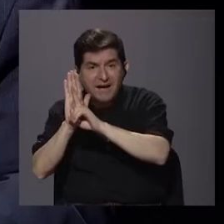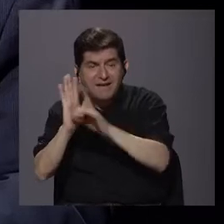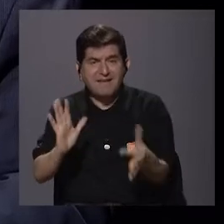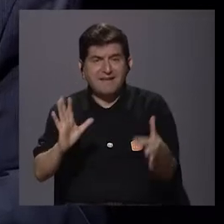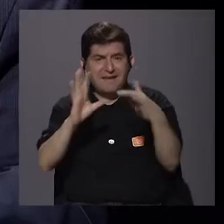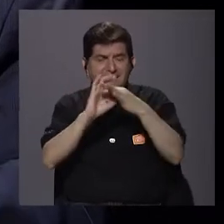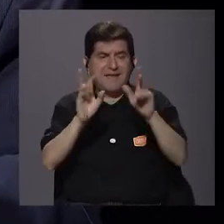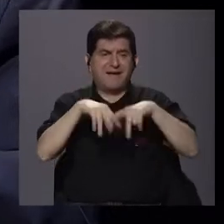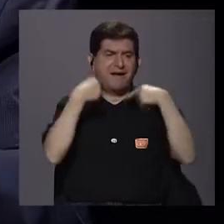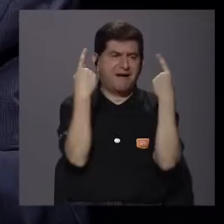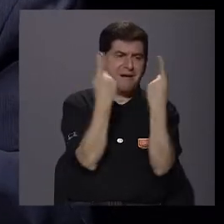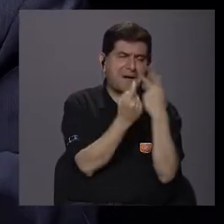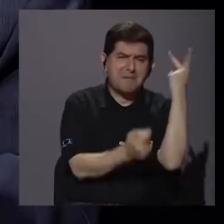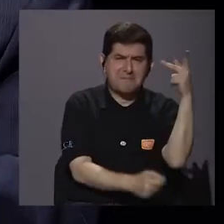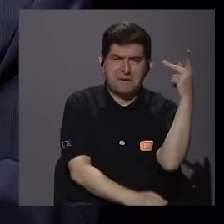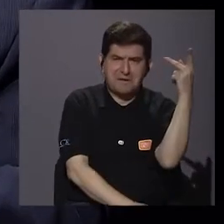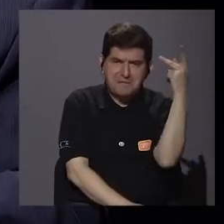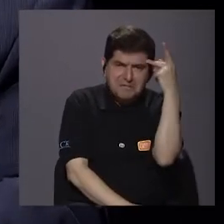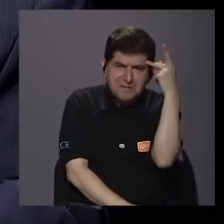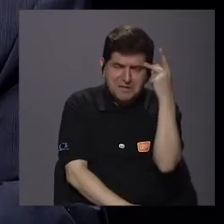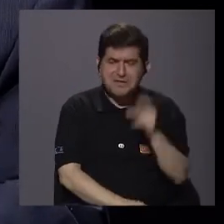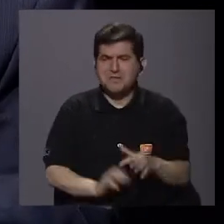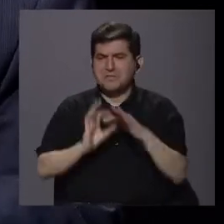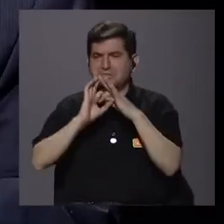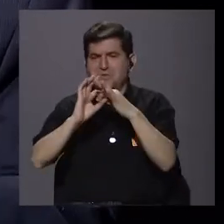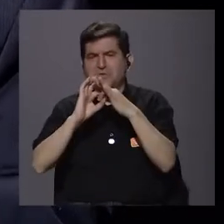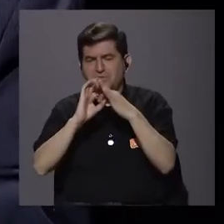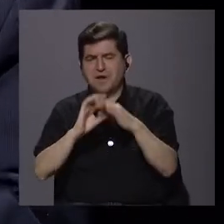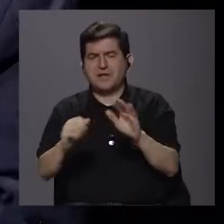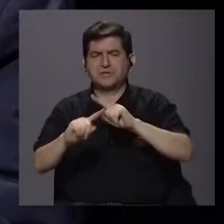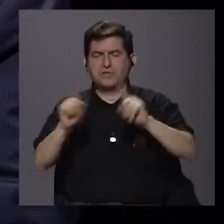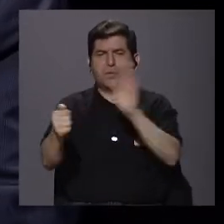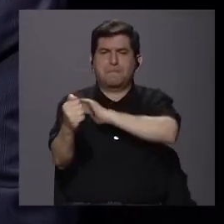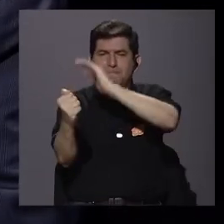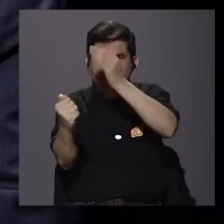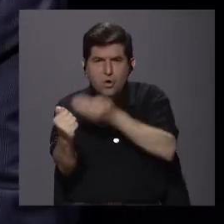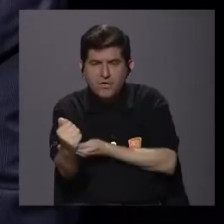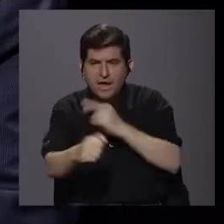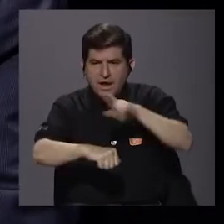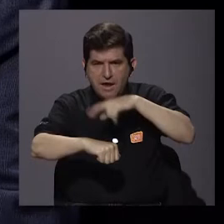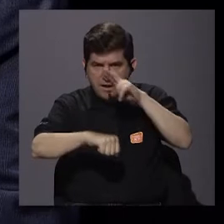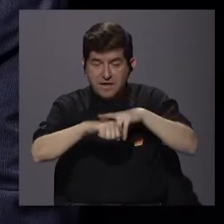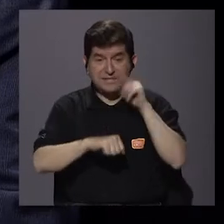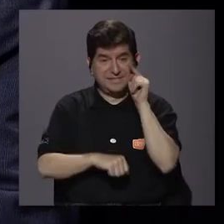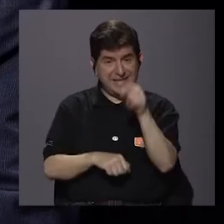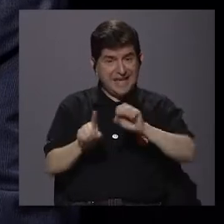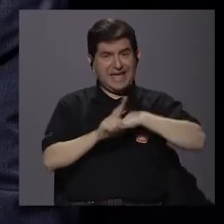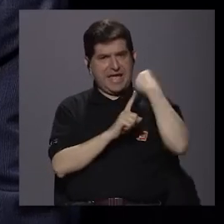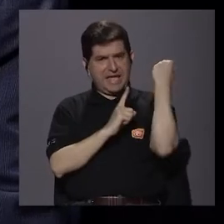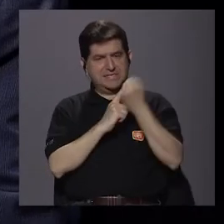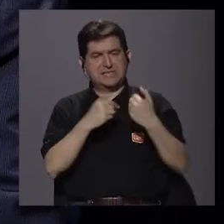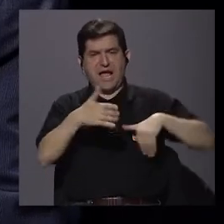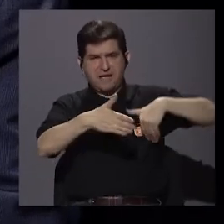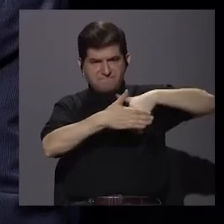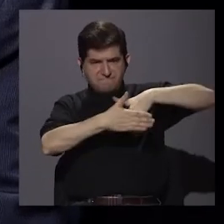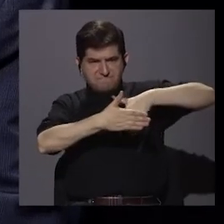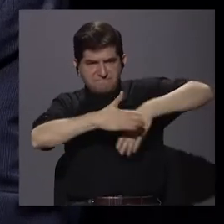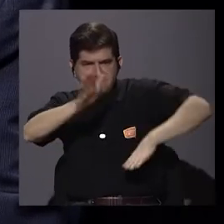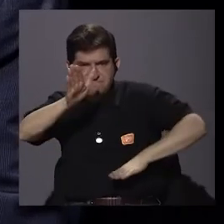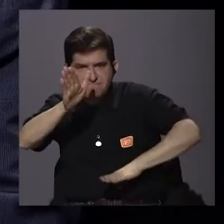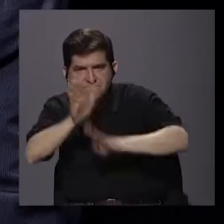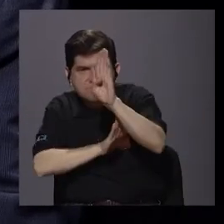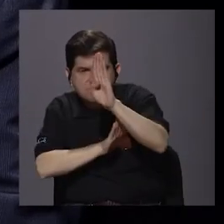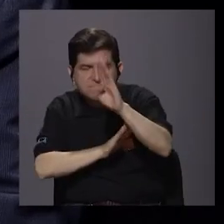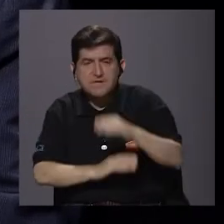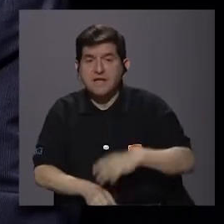con relación a los partidos políticos en las relaciones entre los poderes eso impide el desarrollo